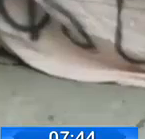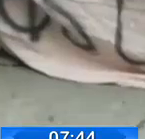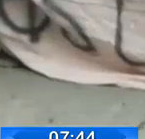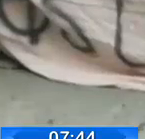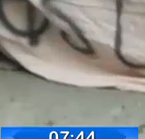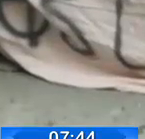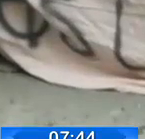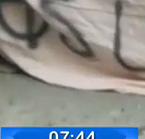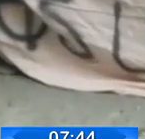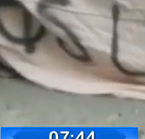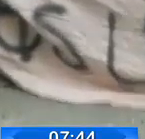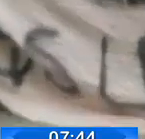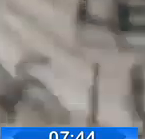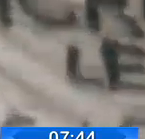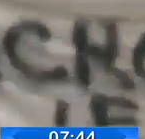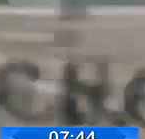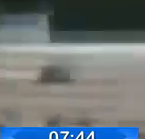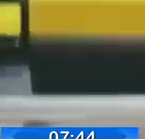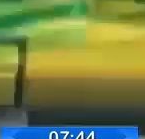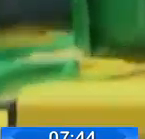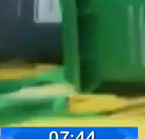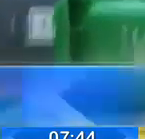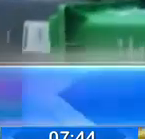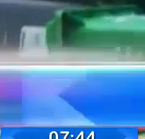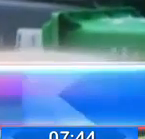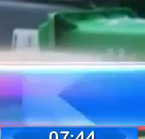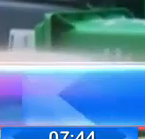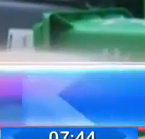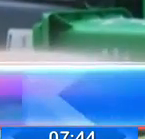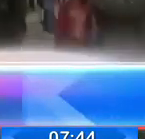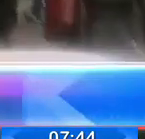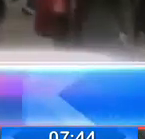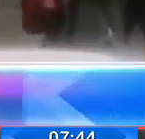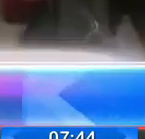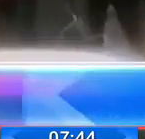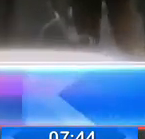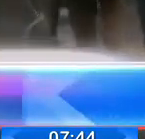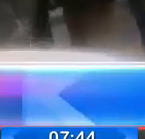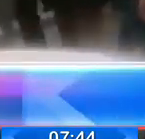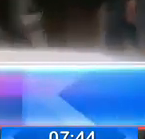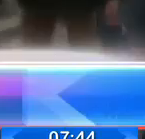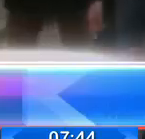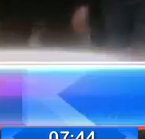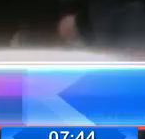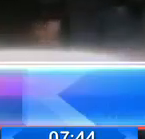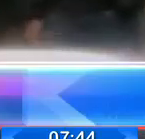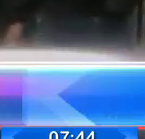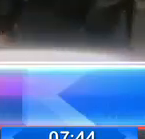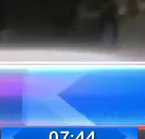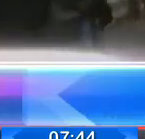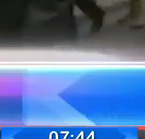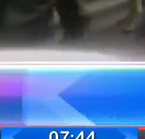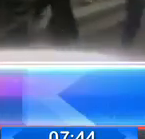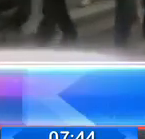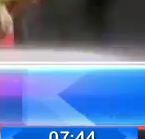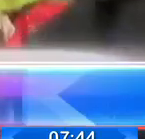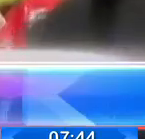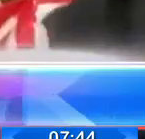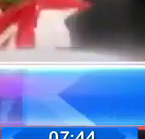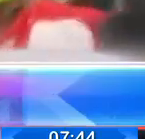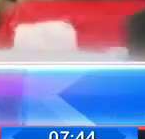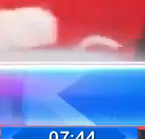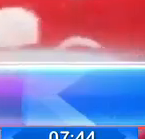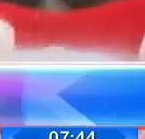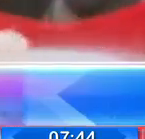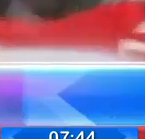Momento de ir a una pausa comercial, pero ya retornamos con noticias internacionales. En Francia continúan las protestas estudiantiles a pesar de